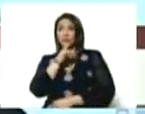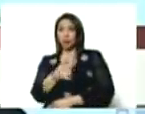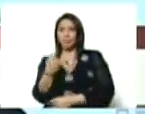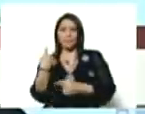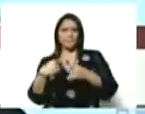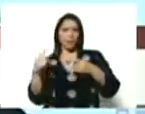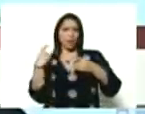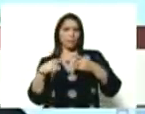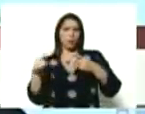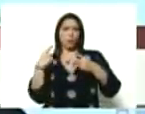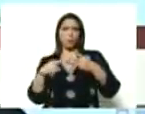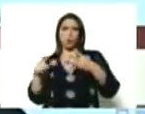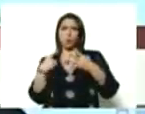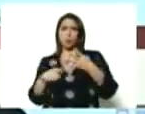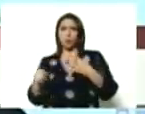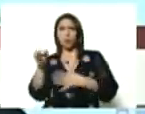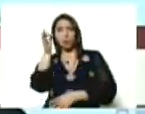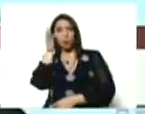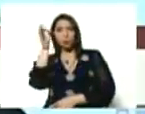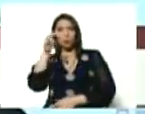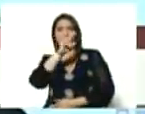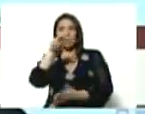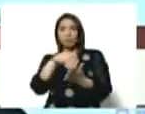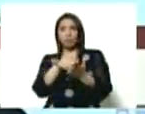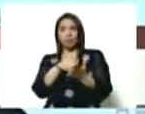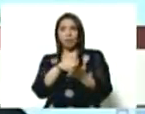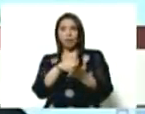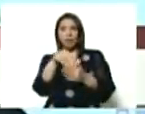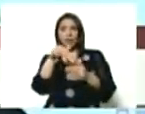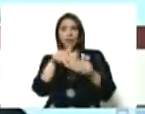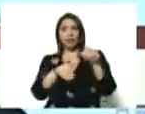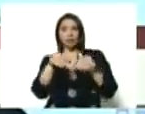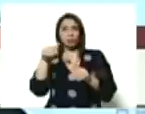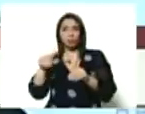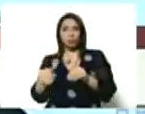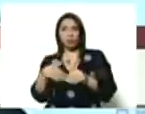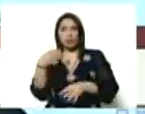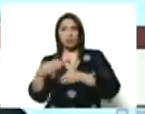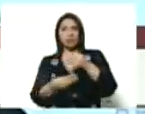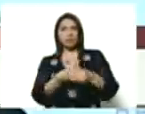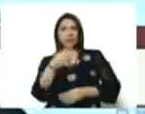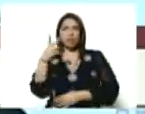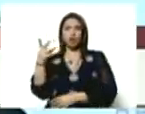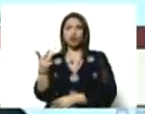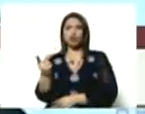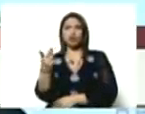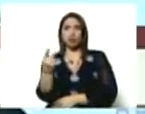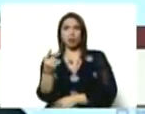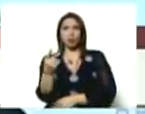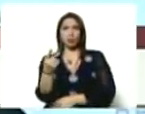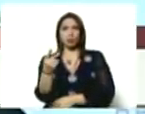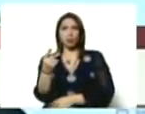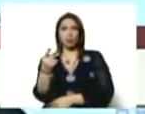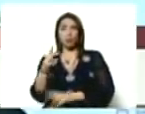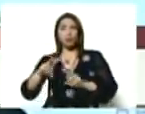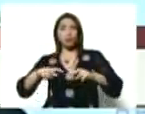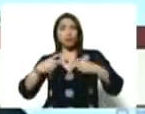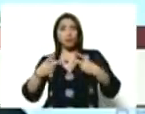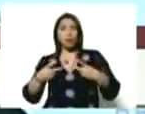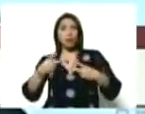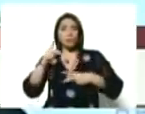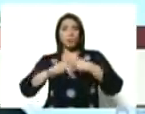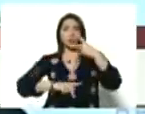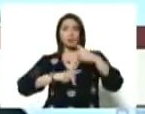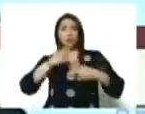recomendaciones al Consejo Nacional Electoral que requirieron generar un segundo prototipo, el cual fue sometido a un nuevo proceso de